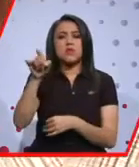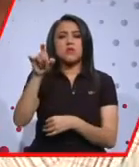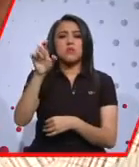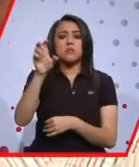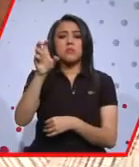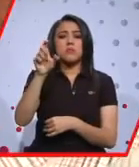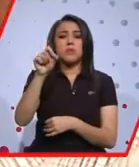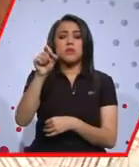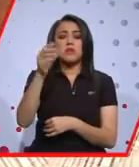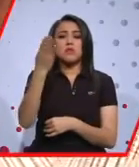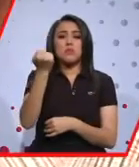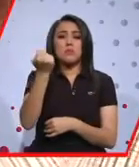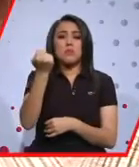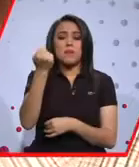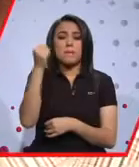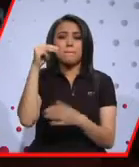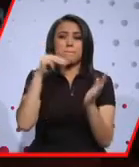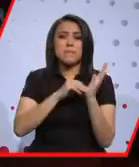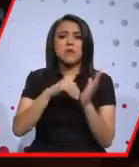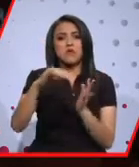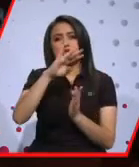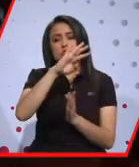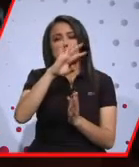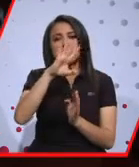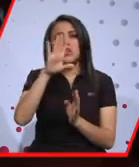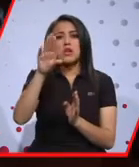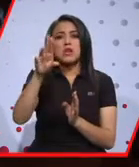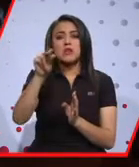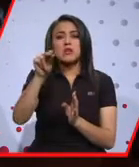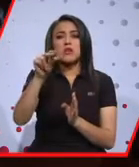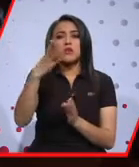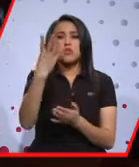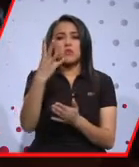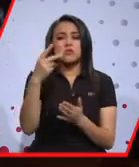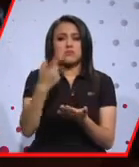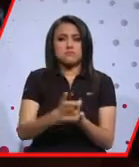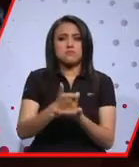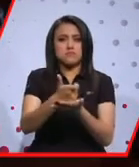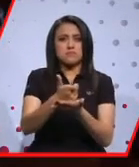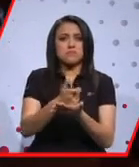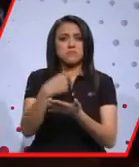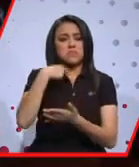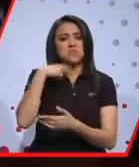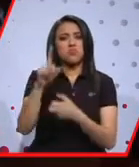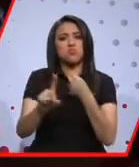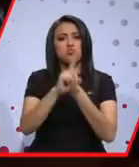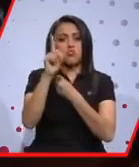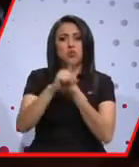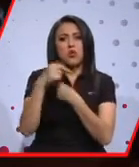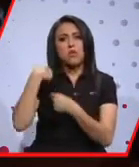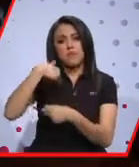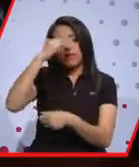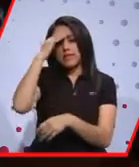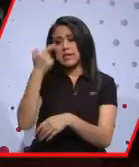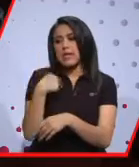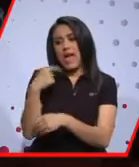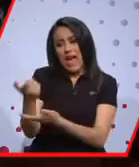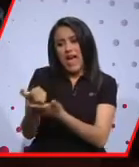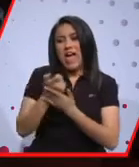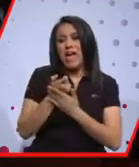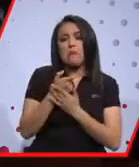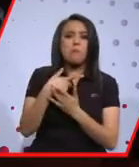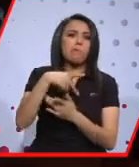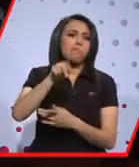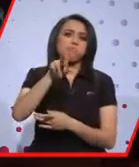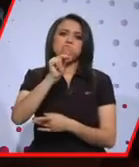854 pesos que reclama yo tengo algún problema y este y puyo contaba con eso pero nos enseña de